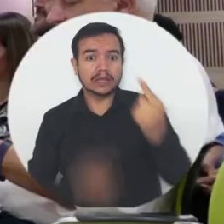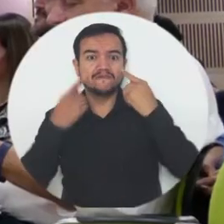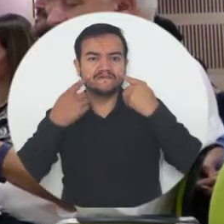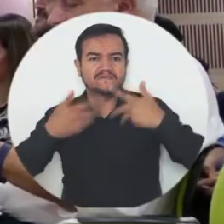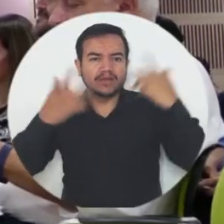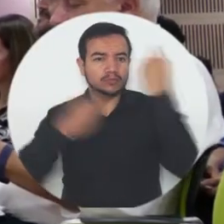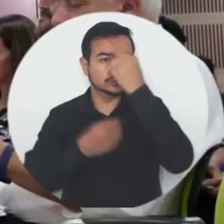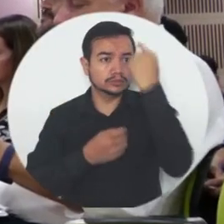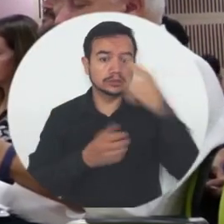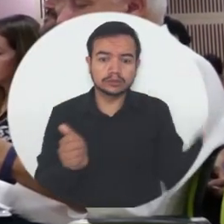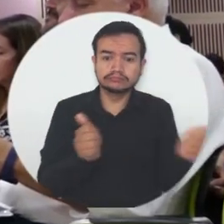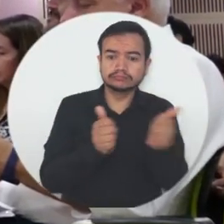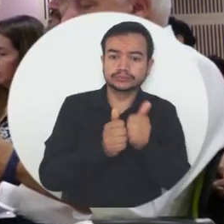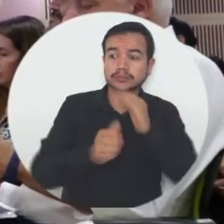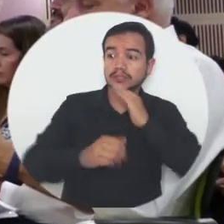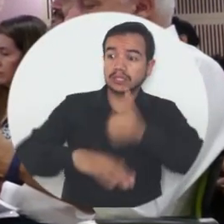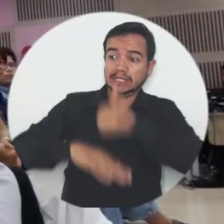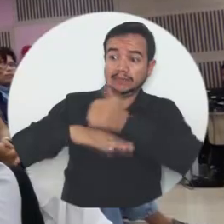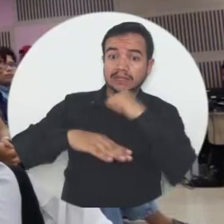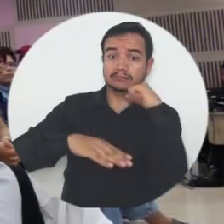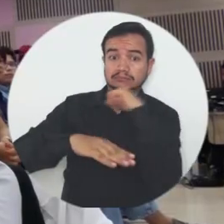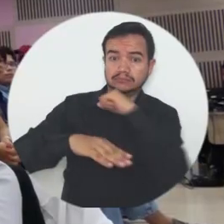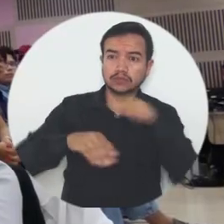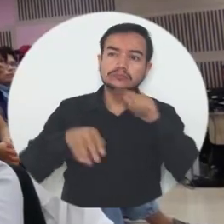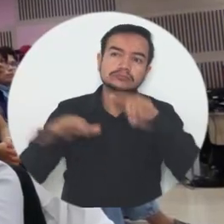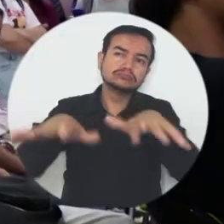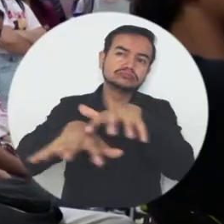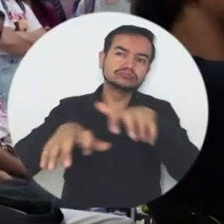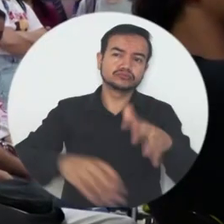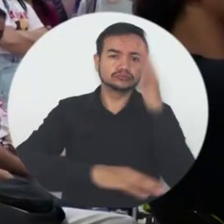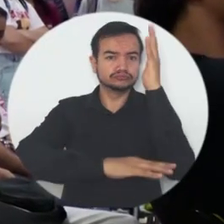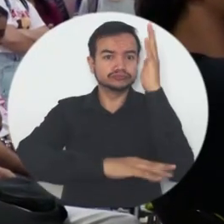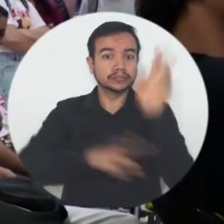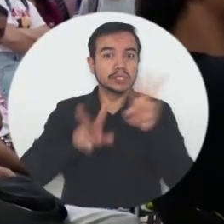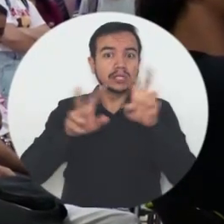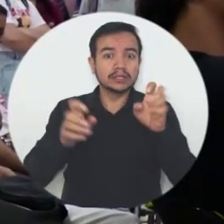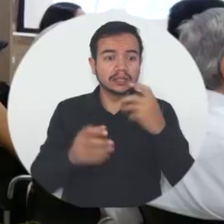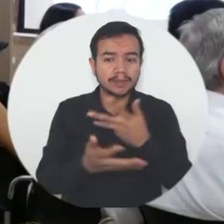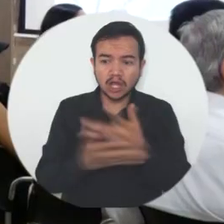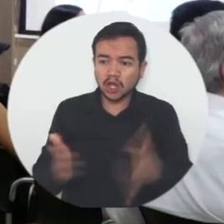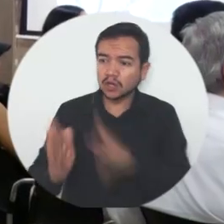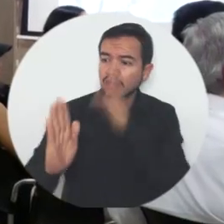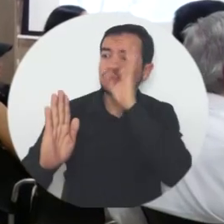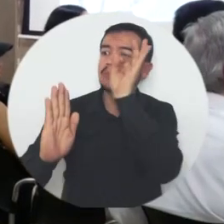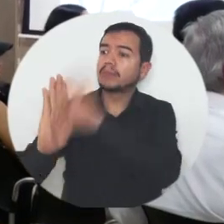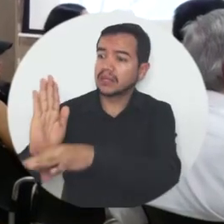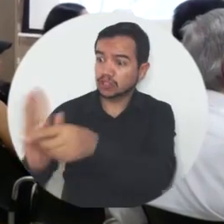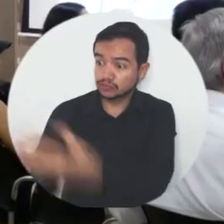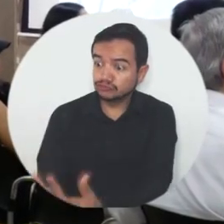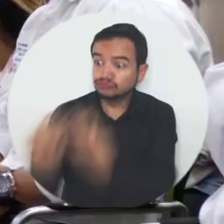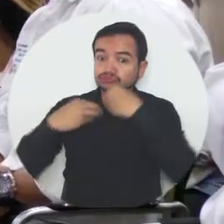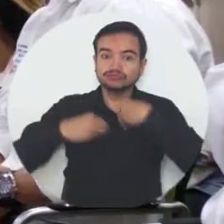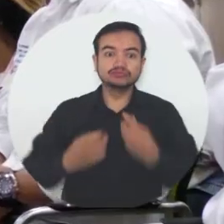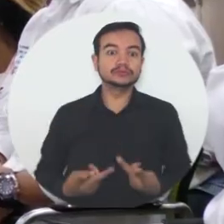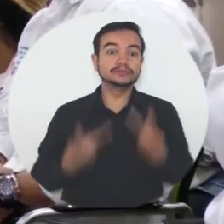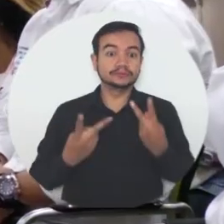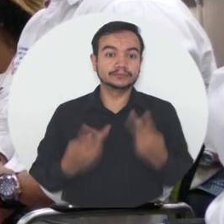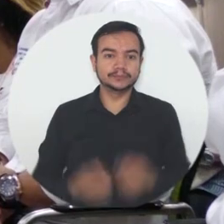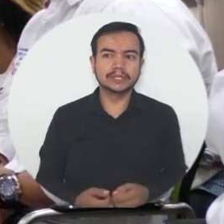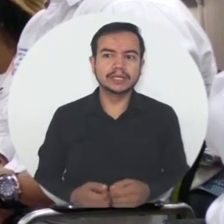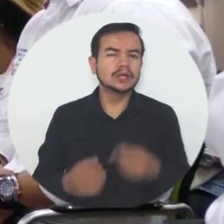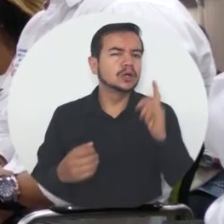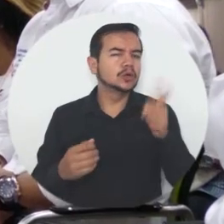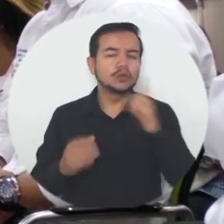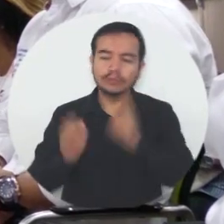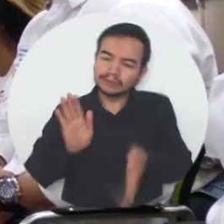quien compartió con el rector Pablo Vera, docentes y estudiantes, en la conferencia La utilidad de lo inútil en nuestras vidas, basada